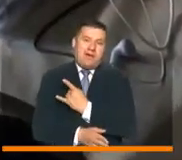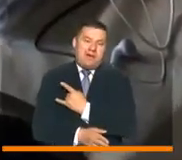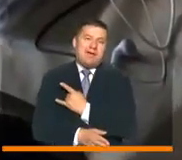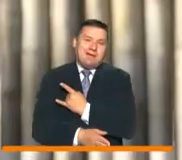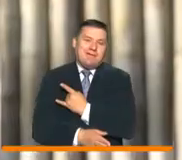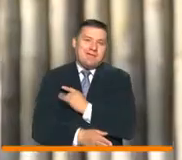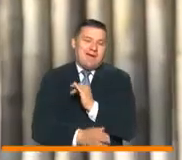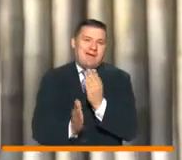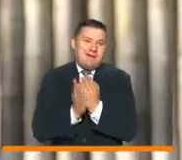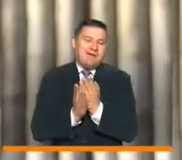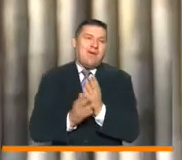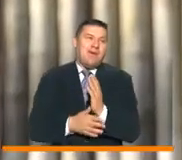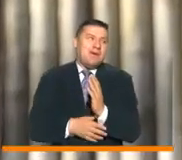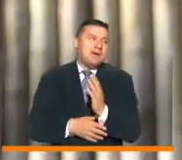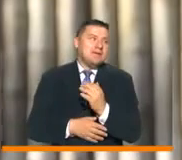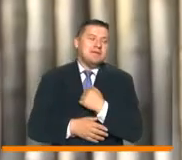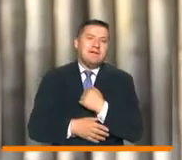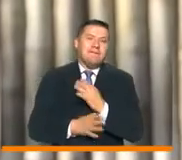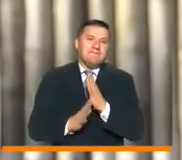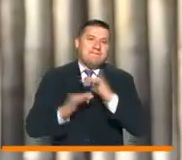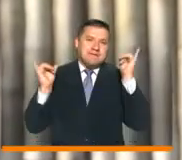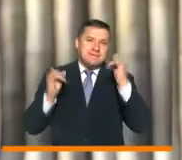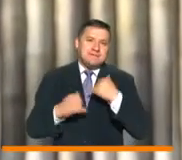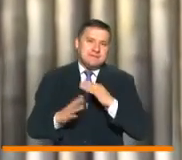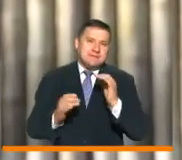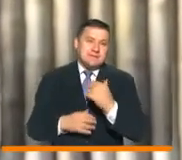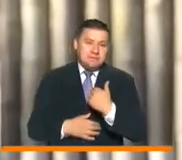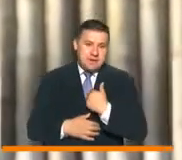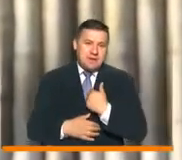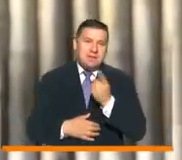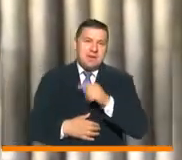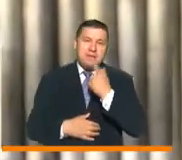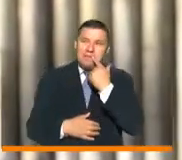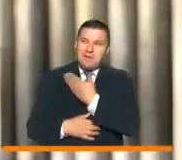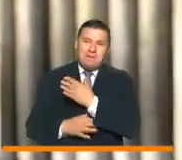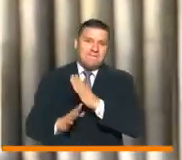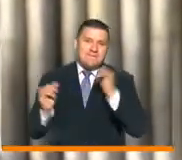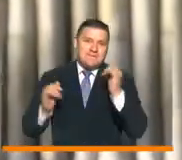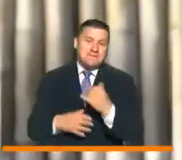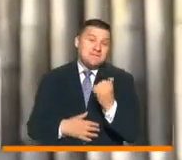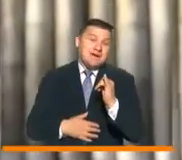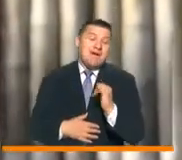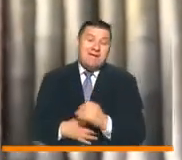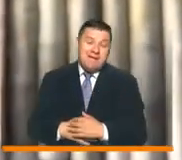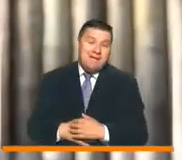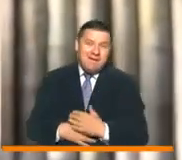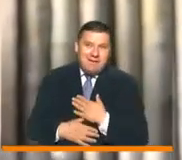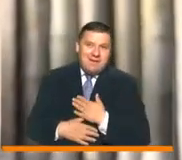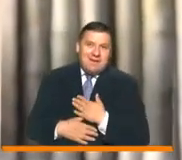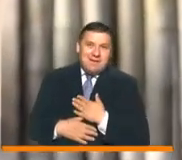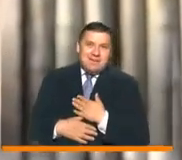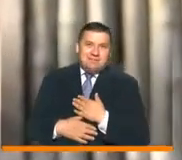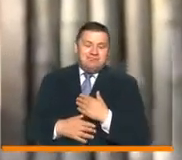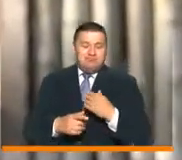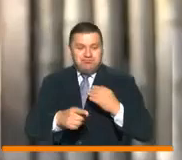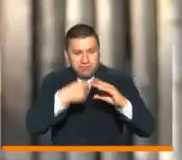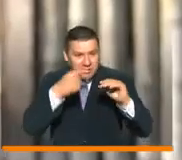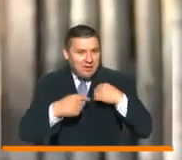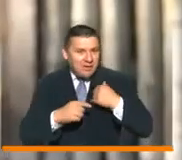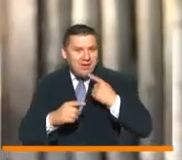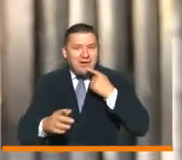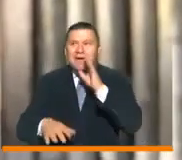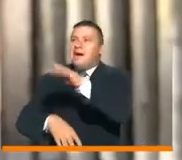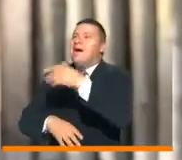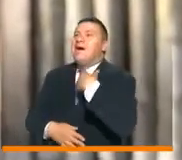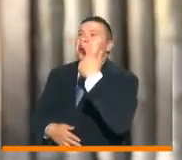y algo que me hace muy feliz, tanto a mí como a mis padres, ya que apenas me llegó esto salí corriendo a